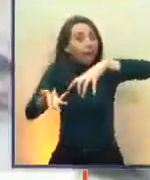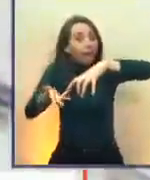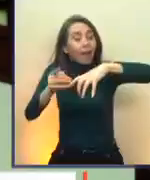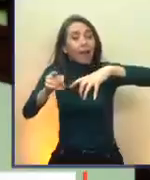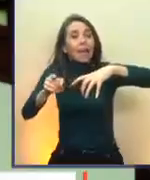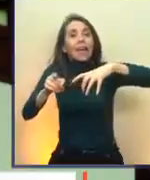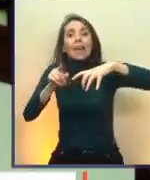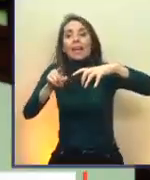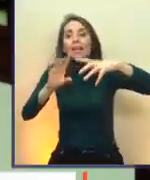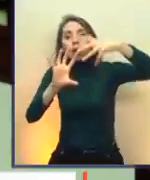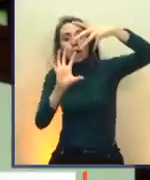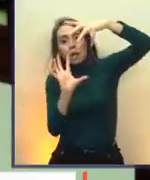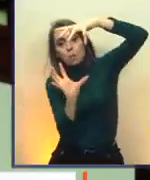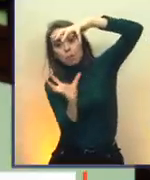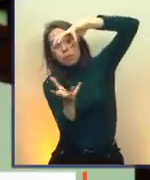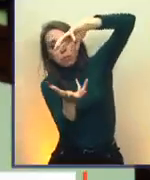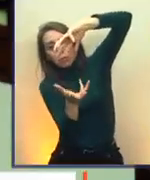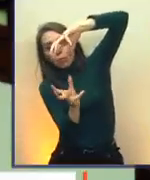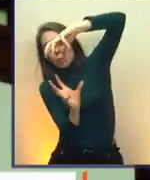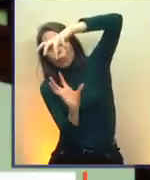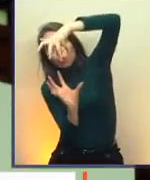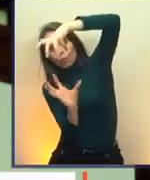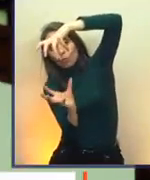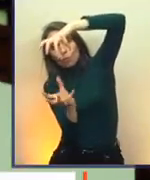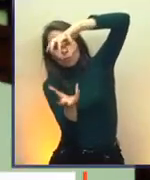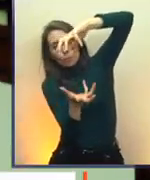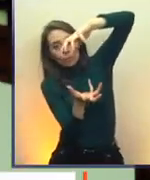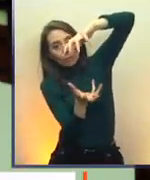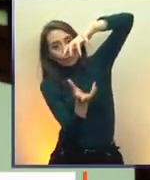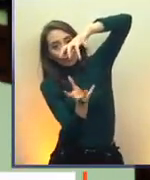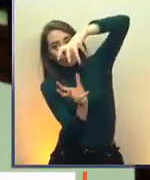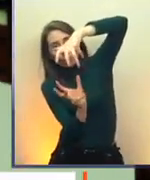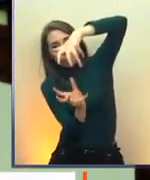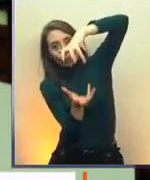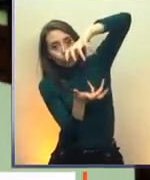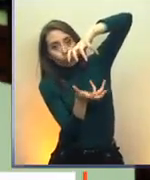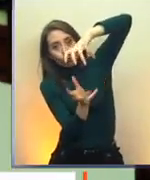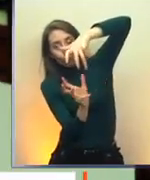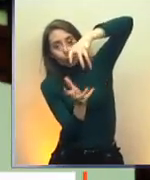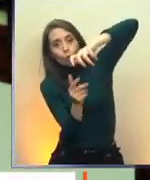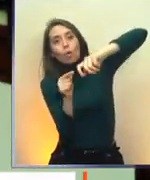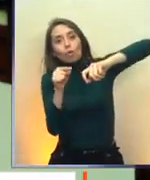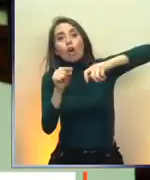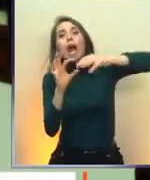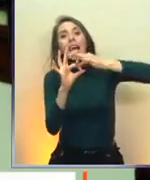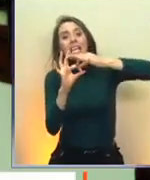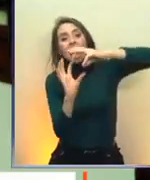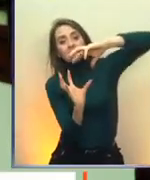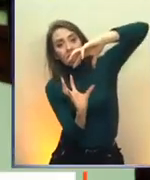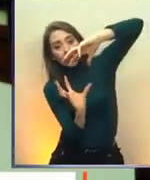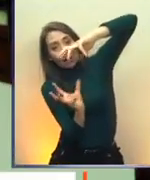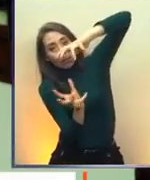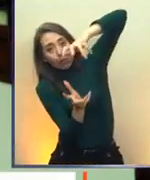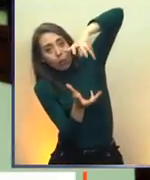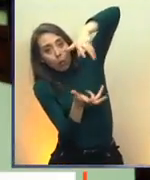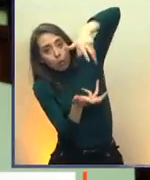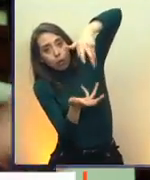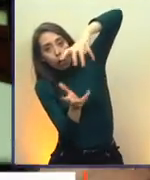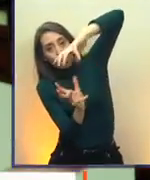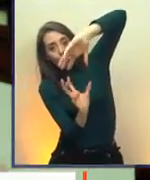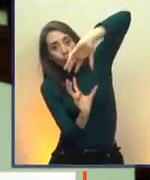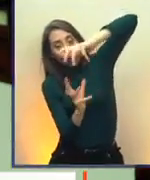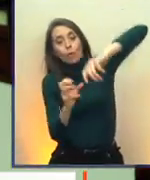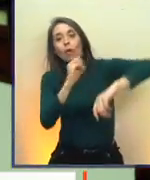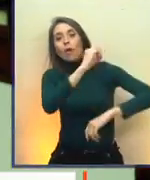planeta gira por gravedad, por la acción que da origen al día, a la noche, al verano,